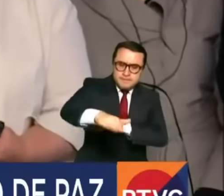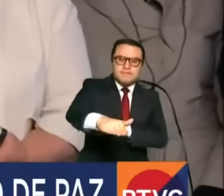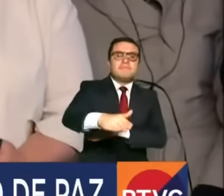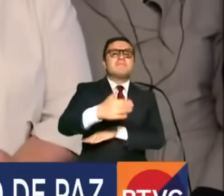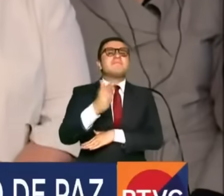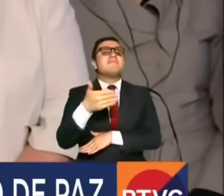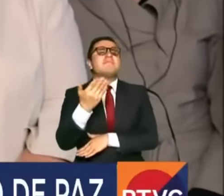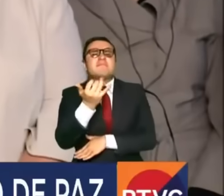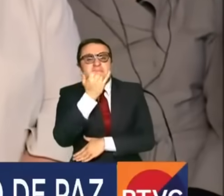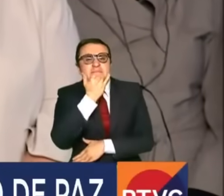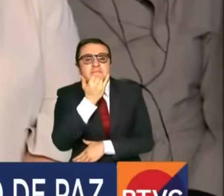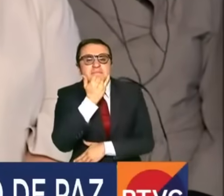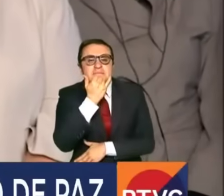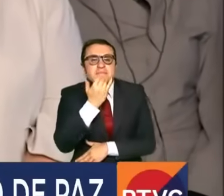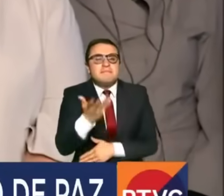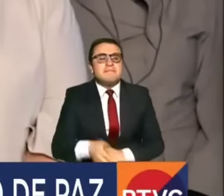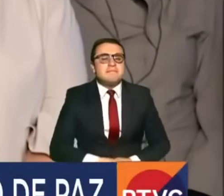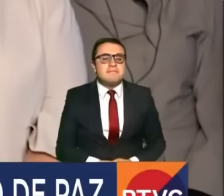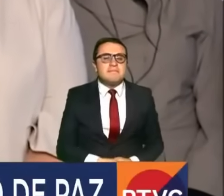este incumplimiento,